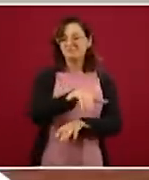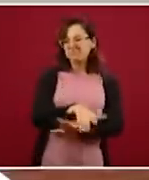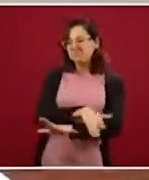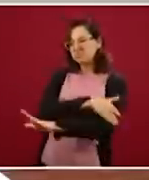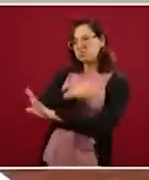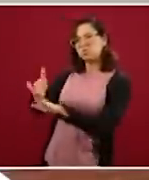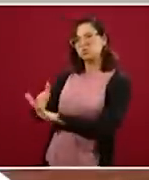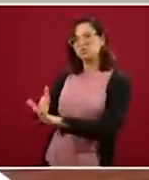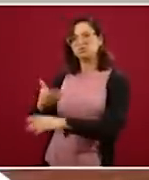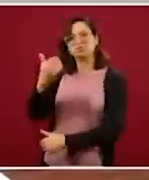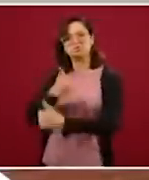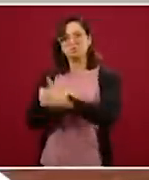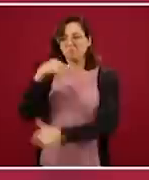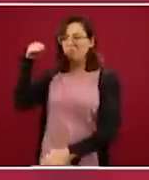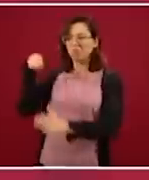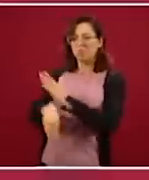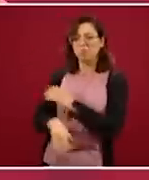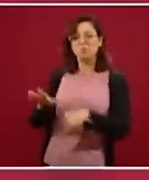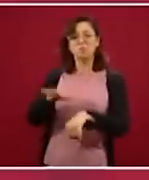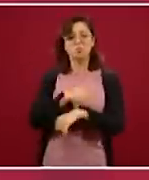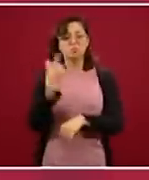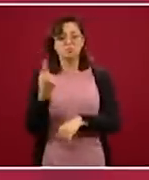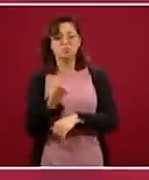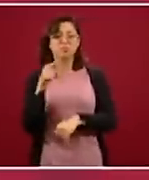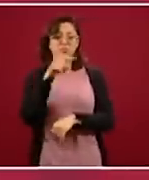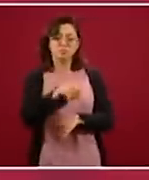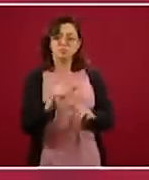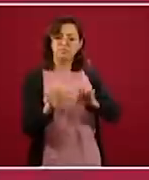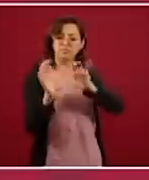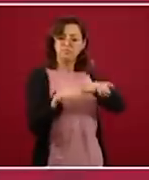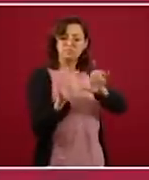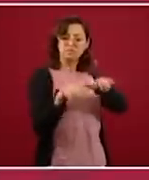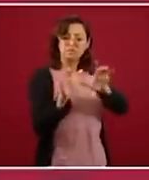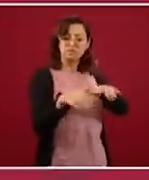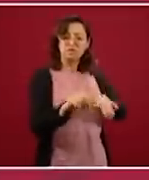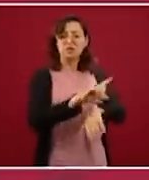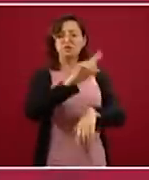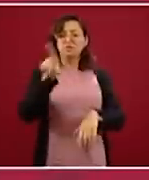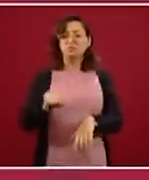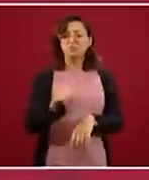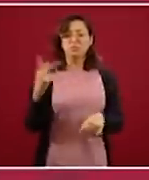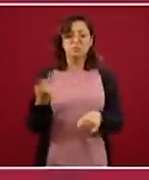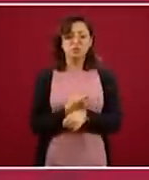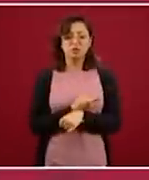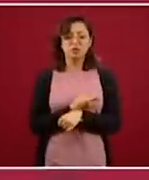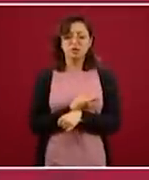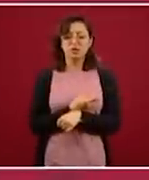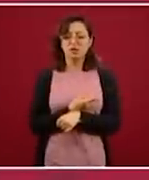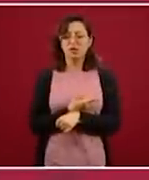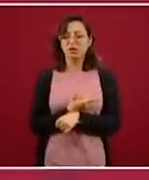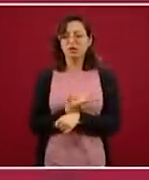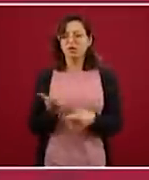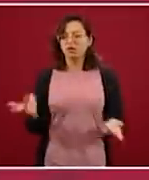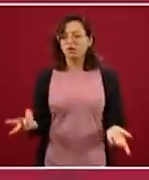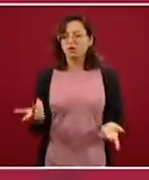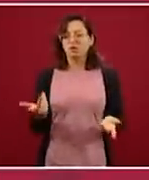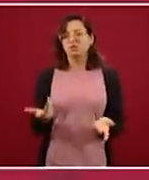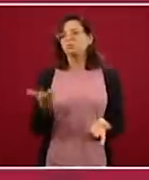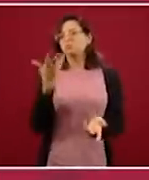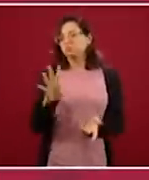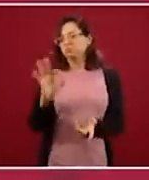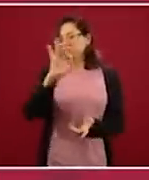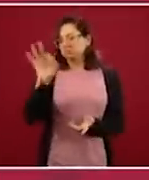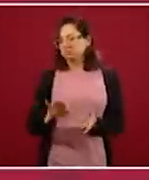porque la contratación gubernamental se iba a estas empresas fachada y entonces ya no era el diezmo o el mocho, era